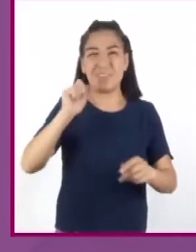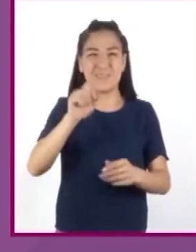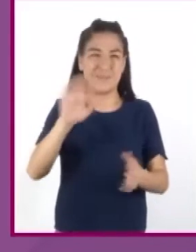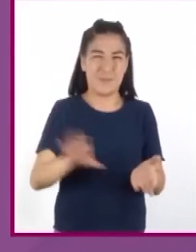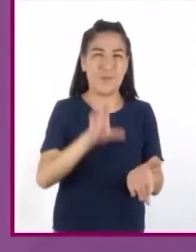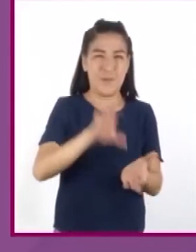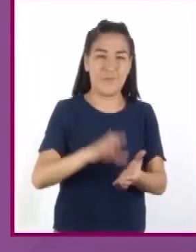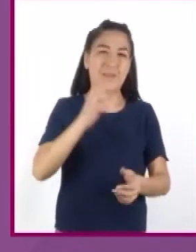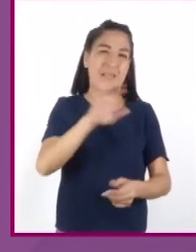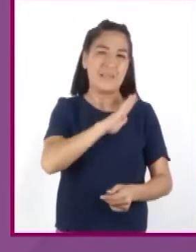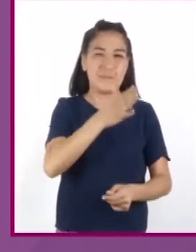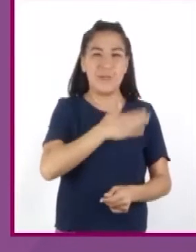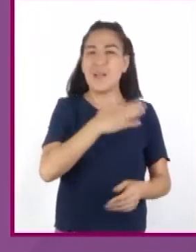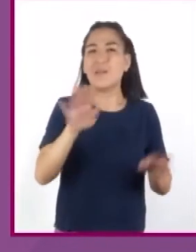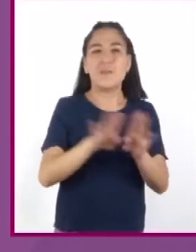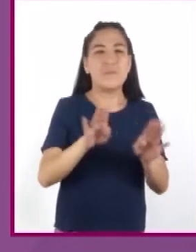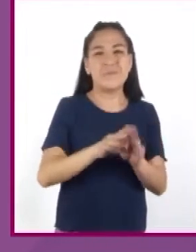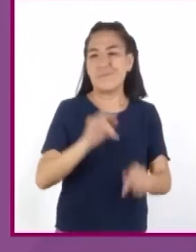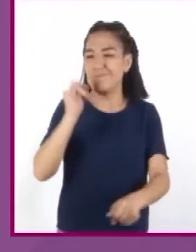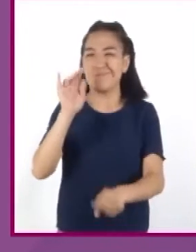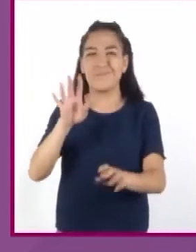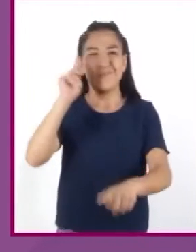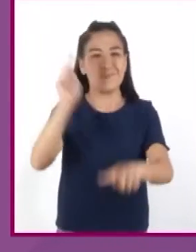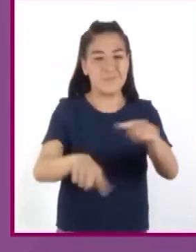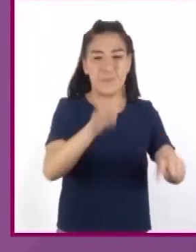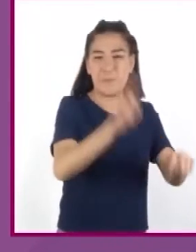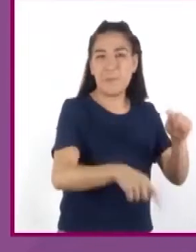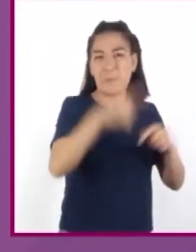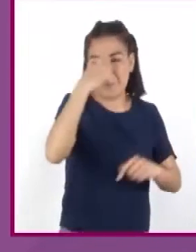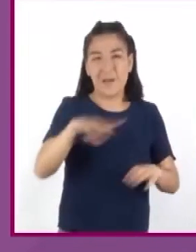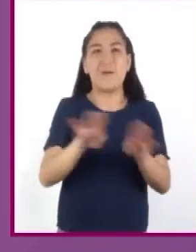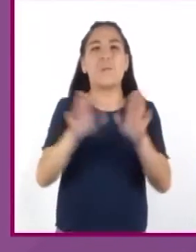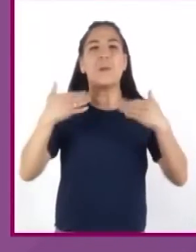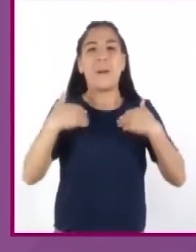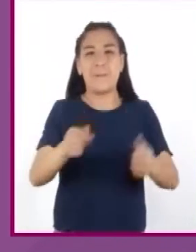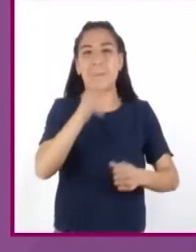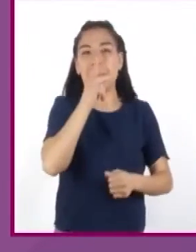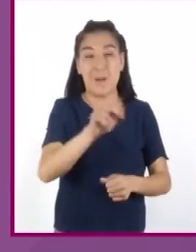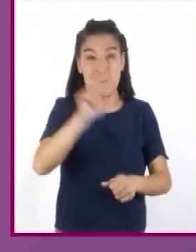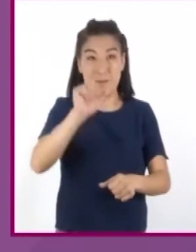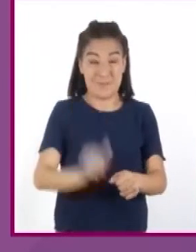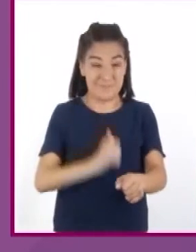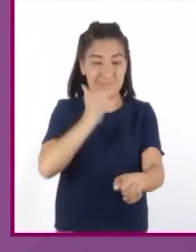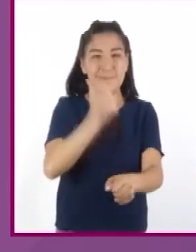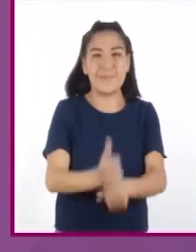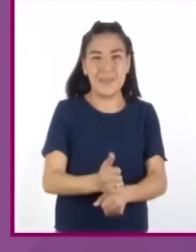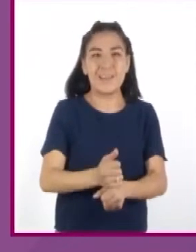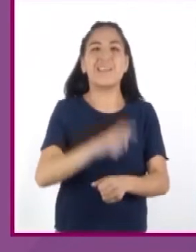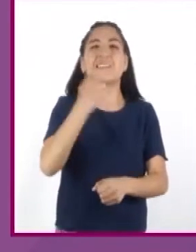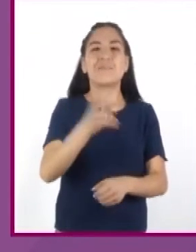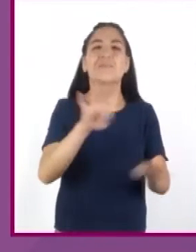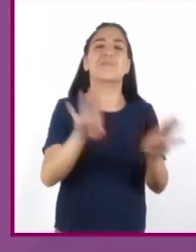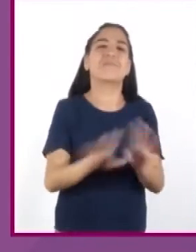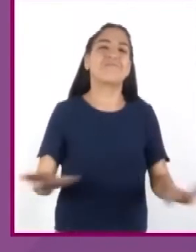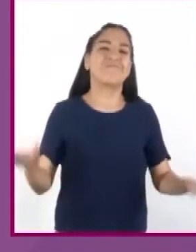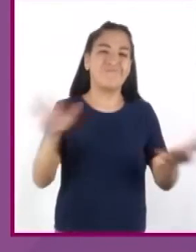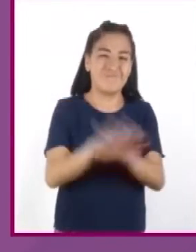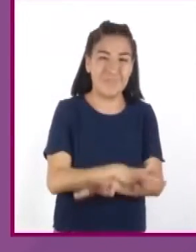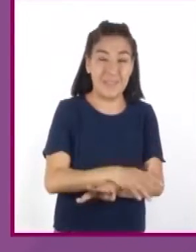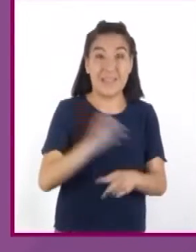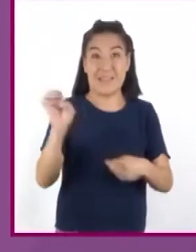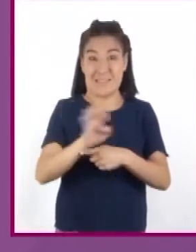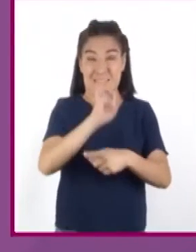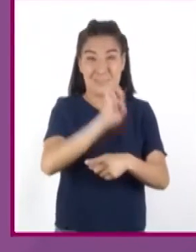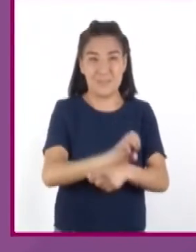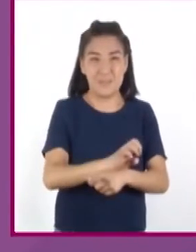colonizadores impedía que realmente comprendieran las palabras, y al intentar replicarlas, estas quedaban monstruosamente alteradas.